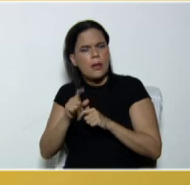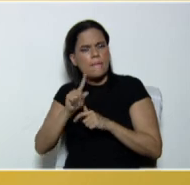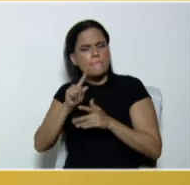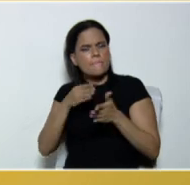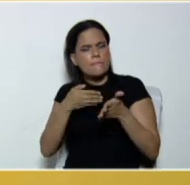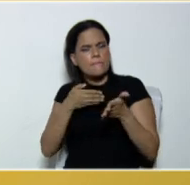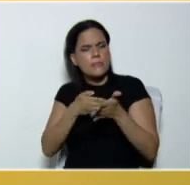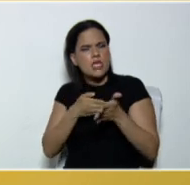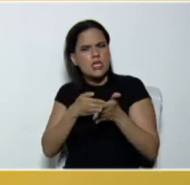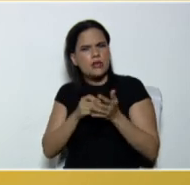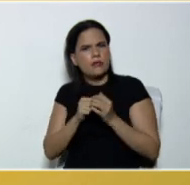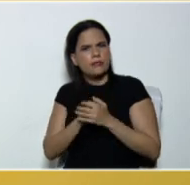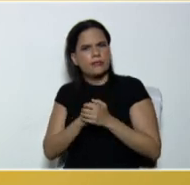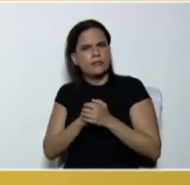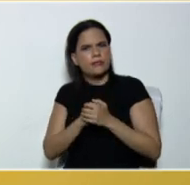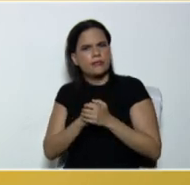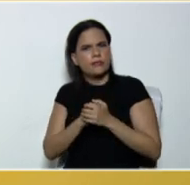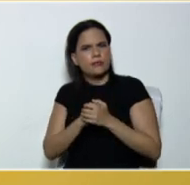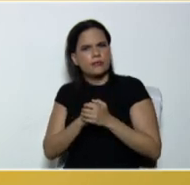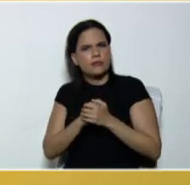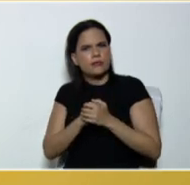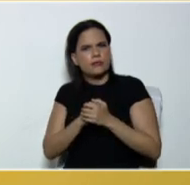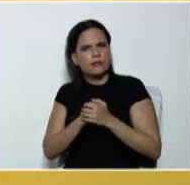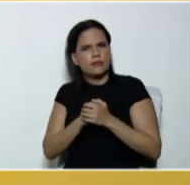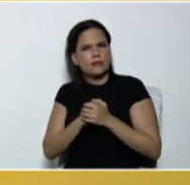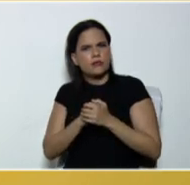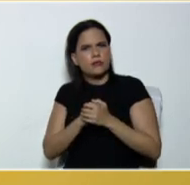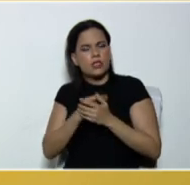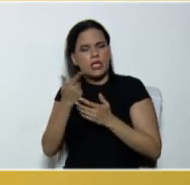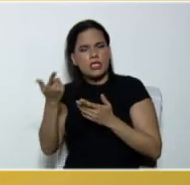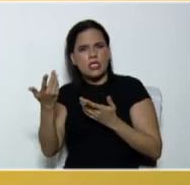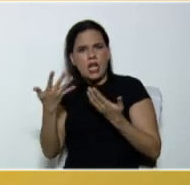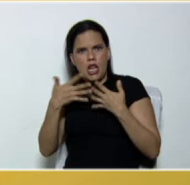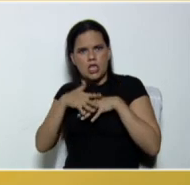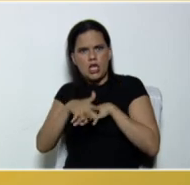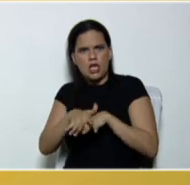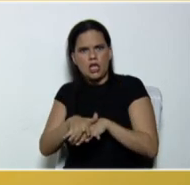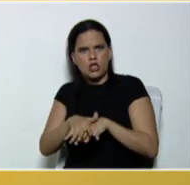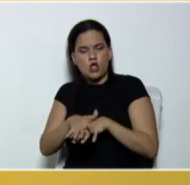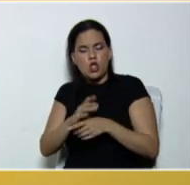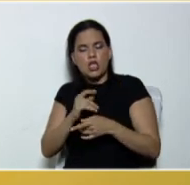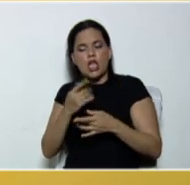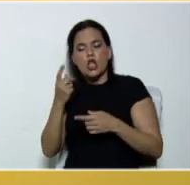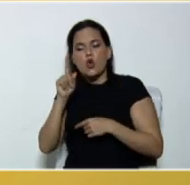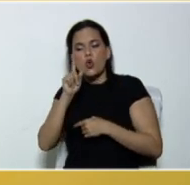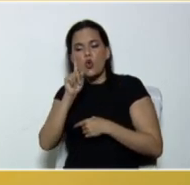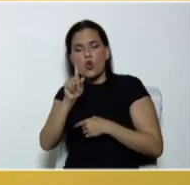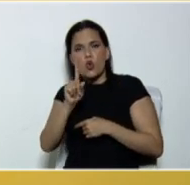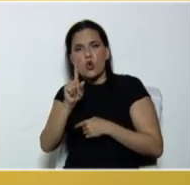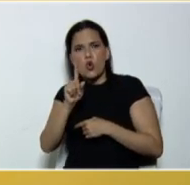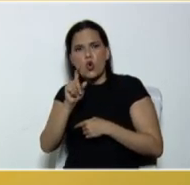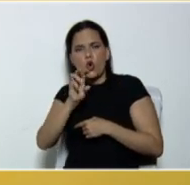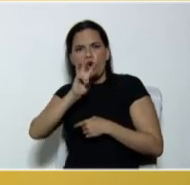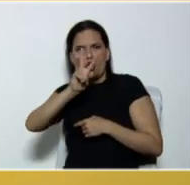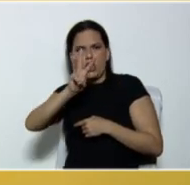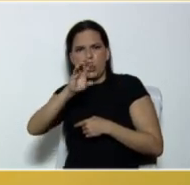1000, que sería la combinación del 1, por supuesto, con los tres ceros que forman el número 1000.